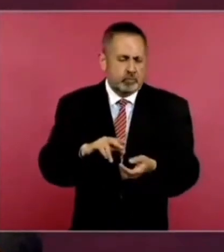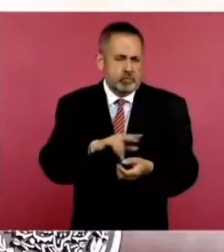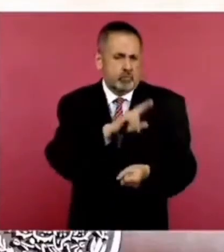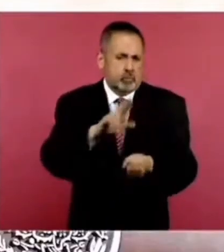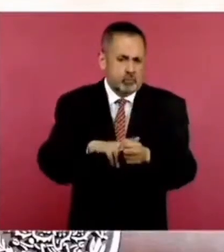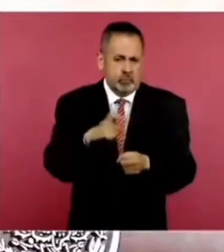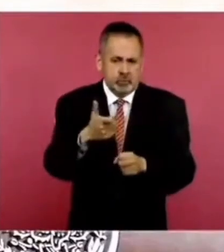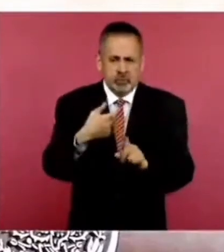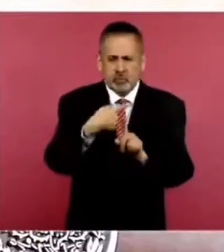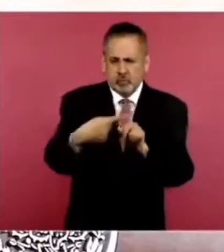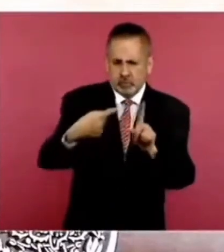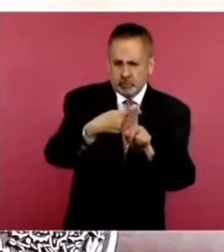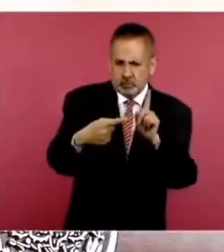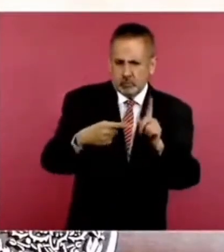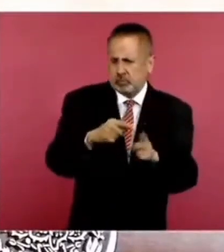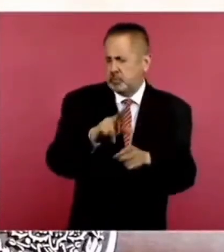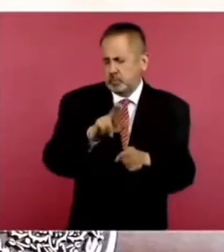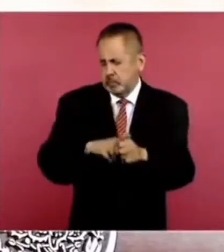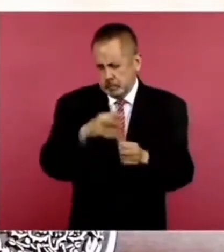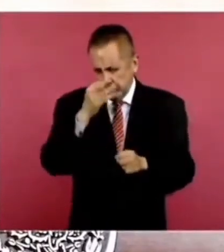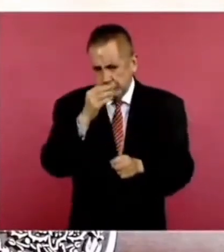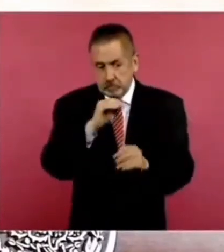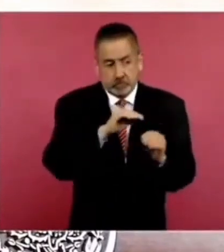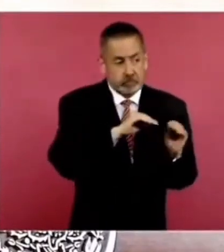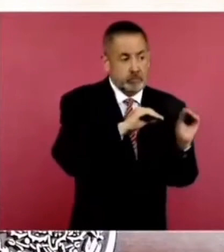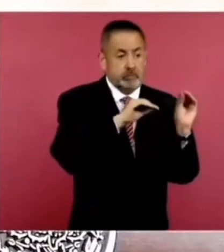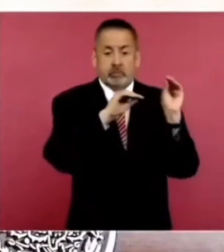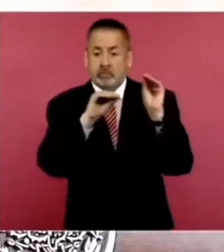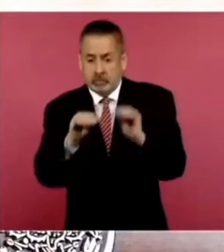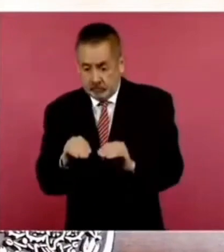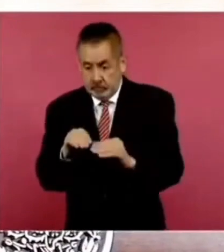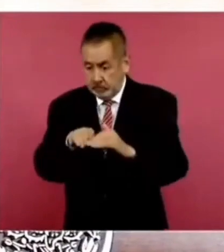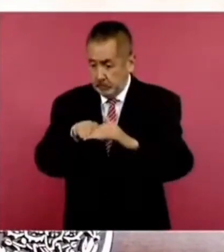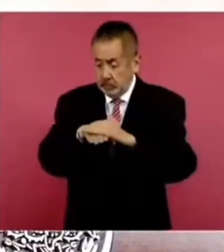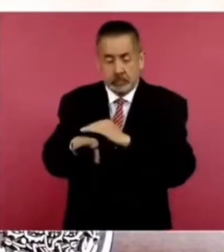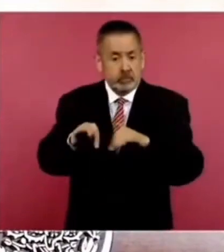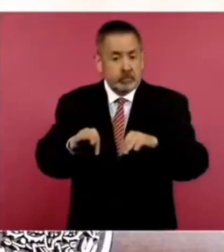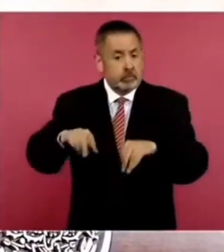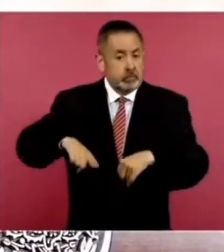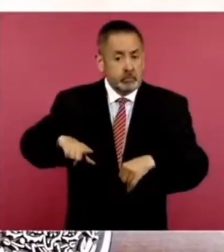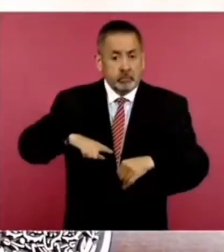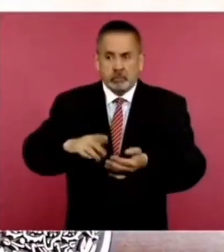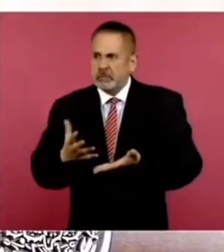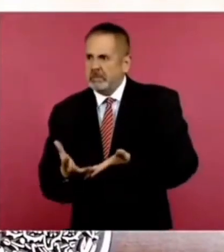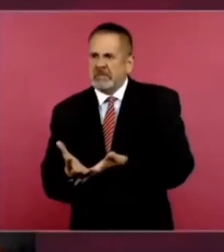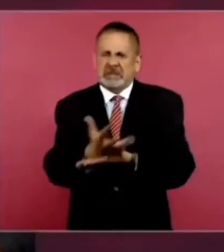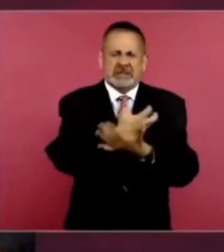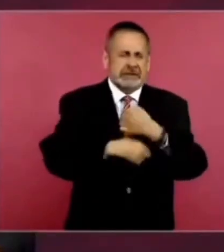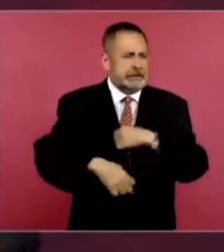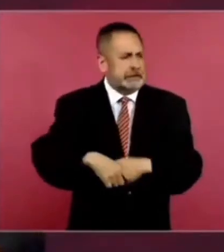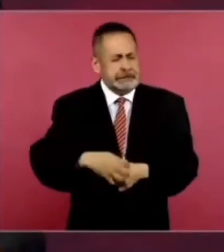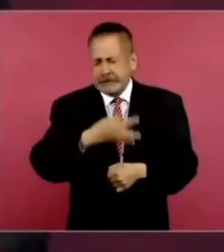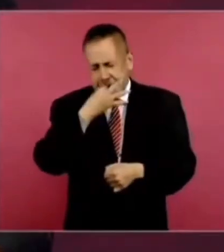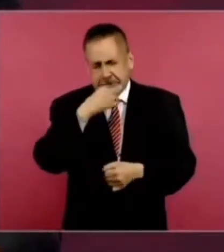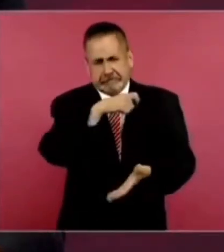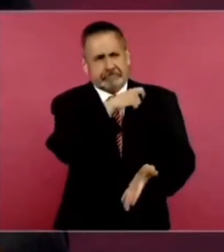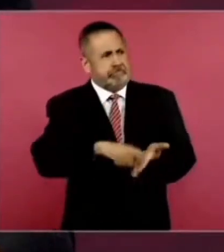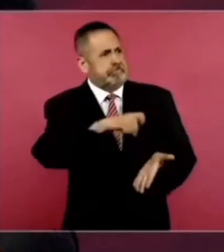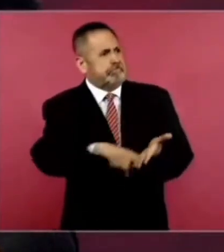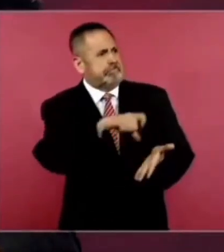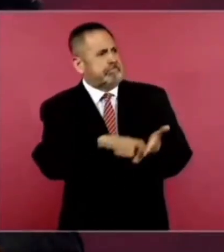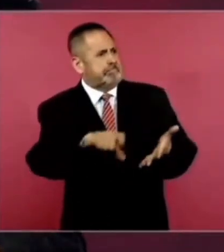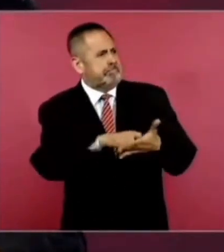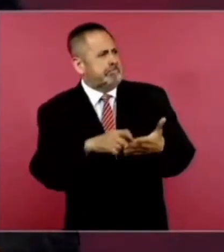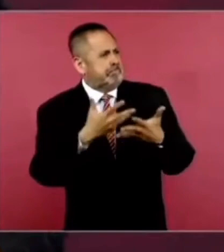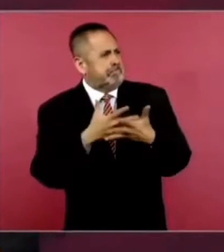o de clase media baja, clase media media, que habían estudiado en